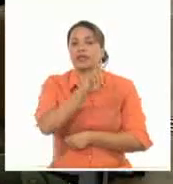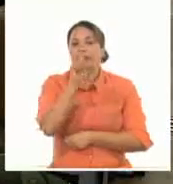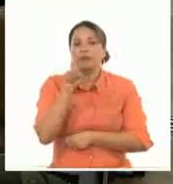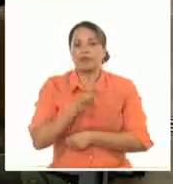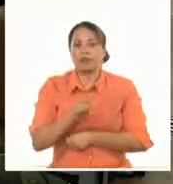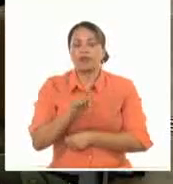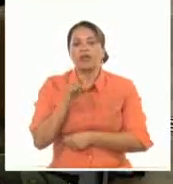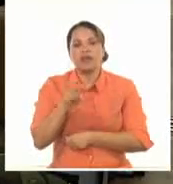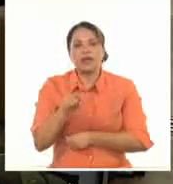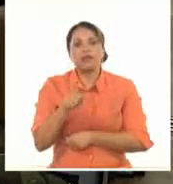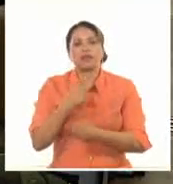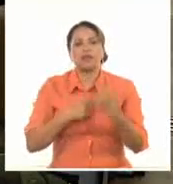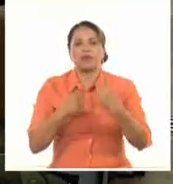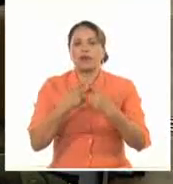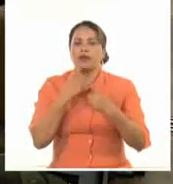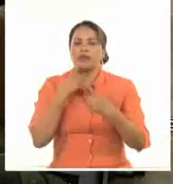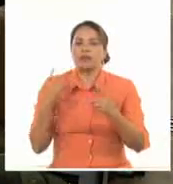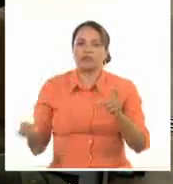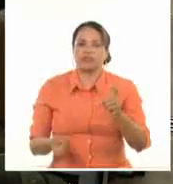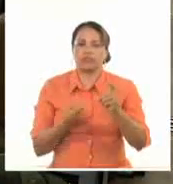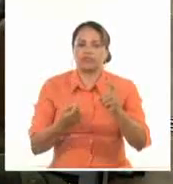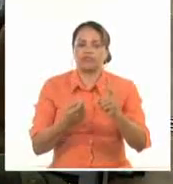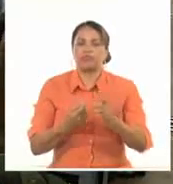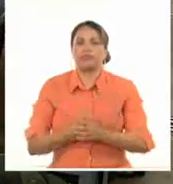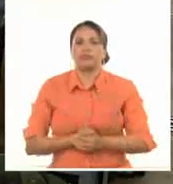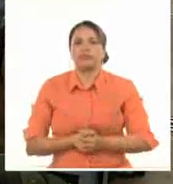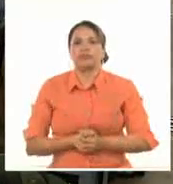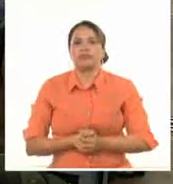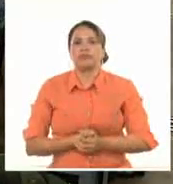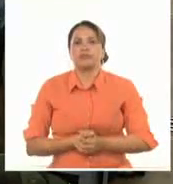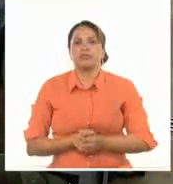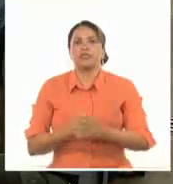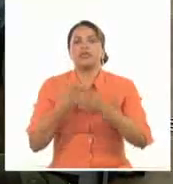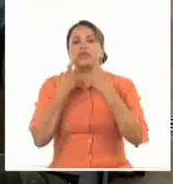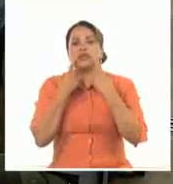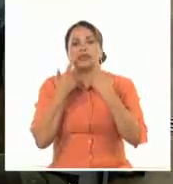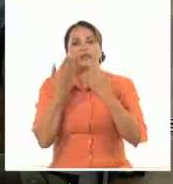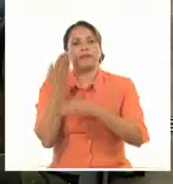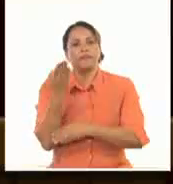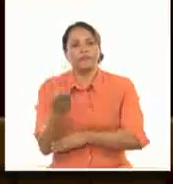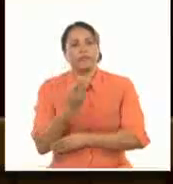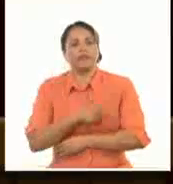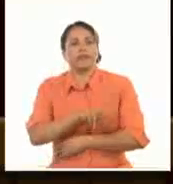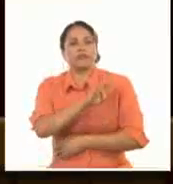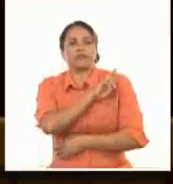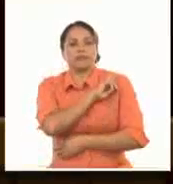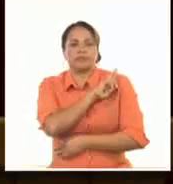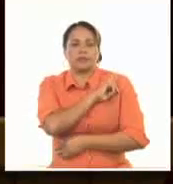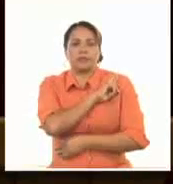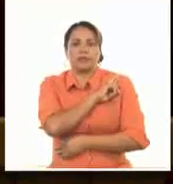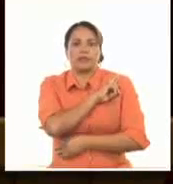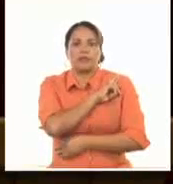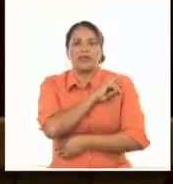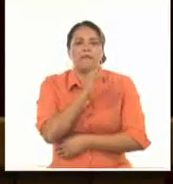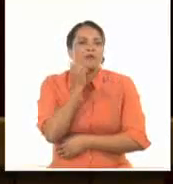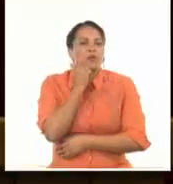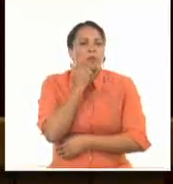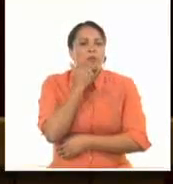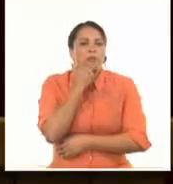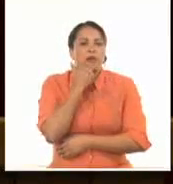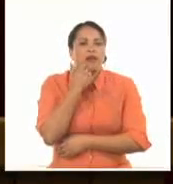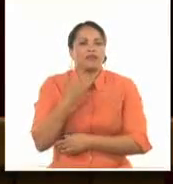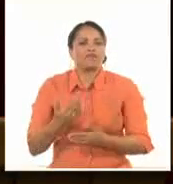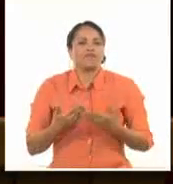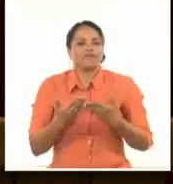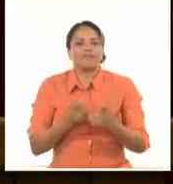un gran reto y entraña una elevada responsabilidad. Pero no veo tarea más inspiradora y